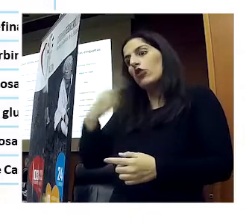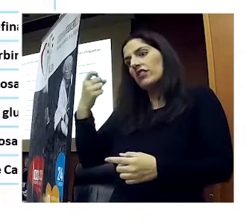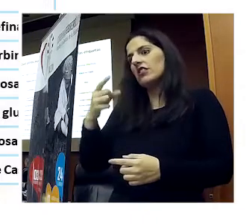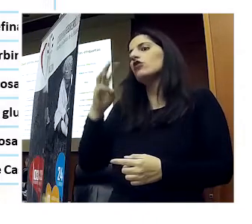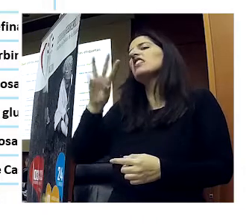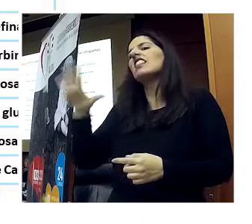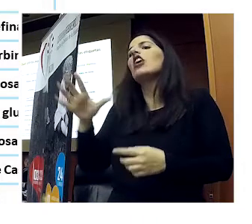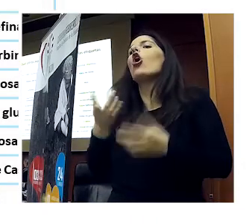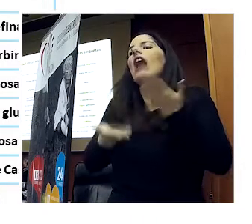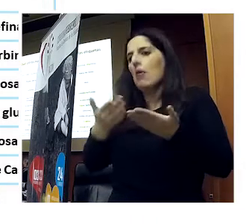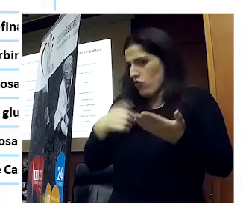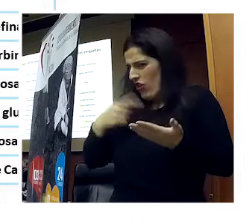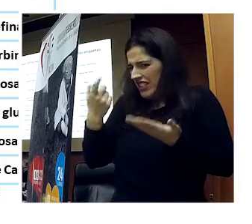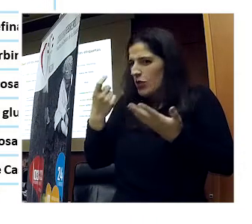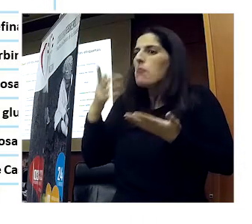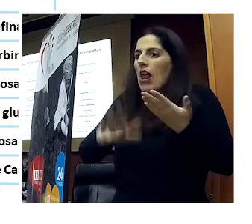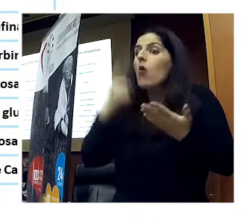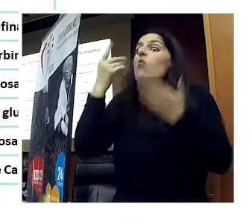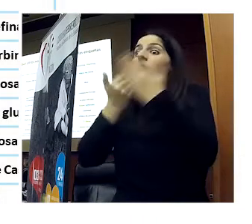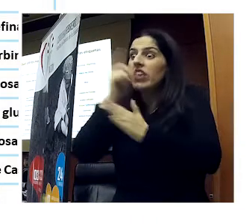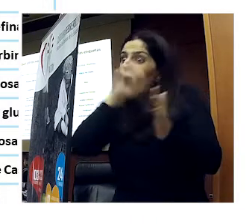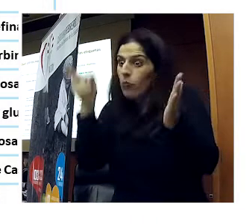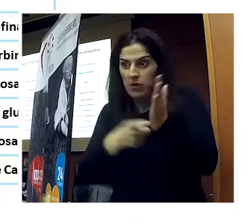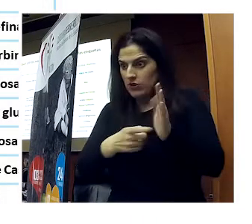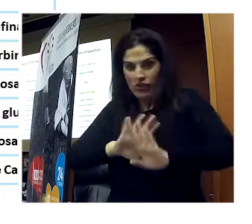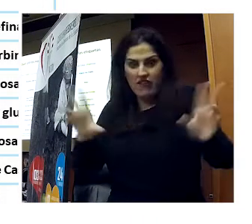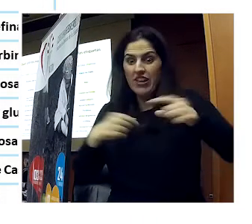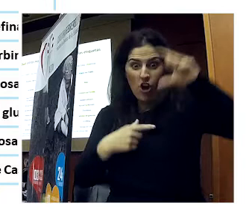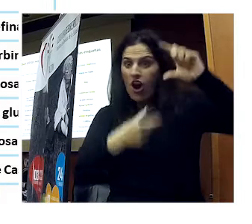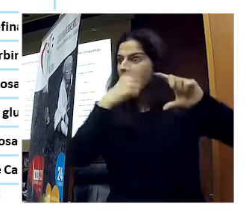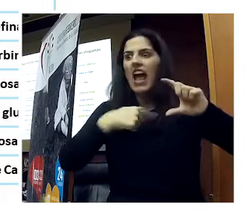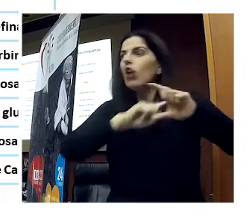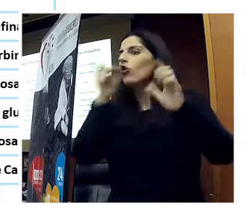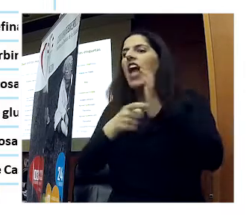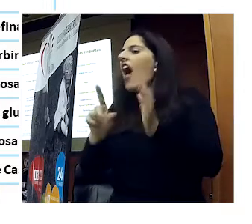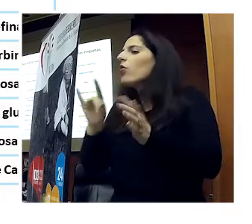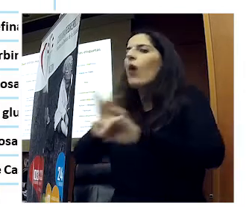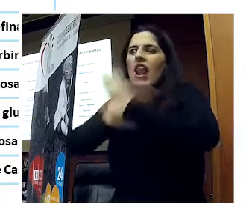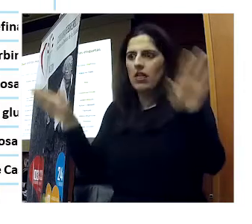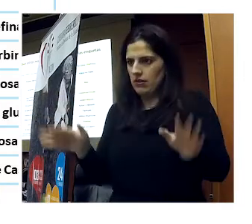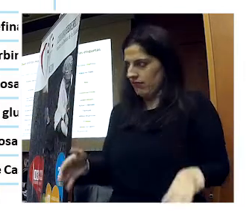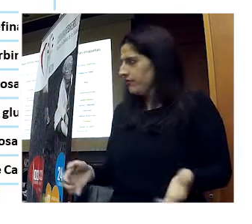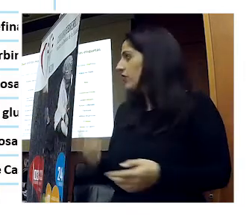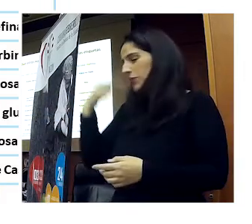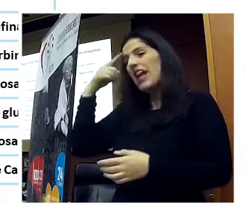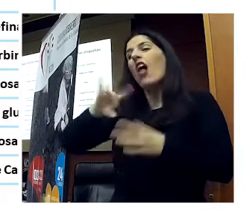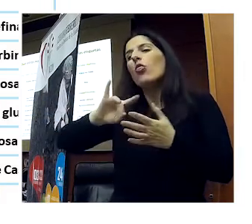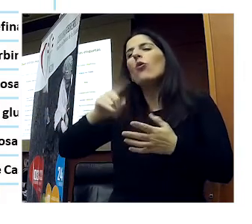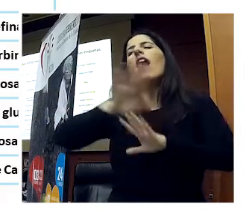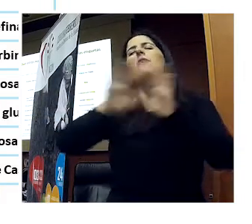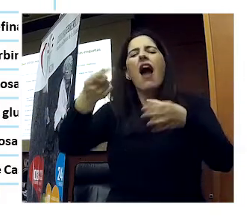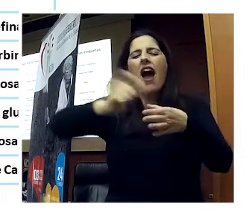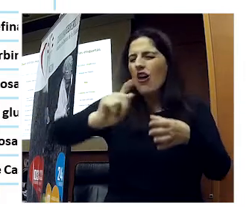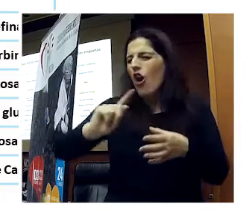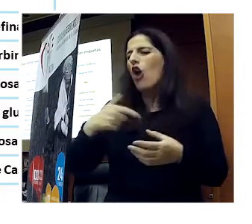viene escrito en los alimentos, sobre todo casi diría yo lo que termina en osa, ¿no? Fructosa, galactosa, maltosa. Probablemente todo